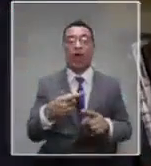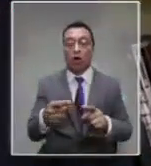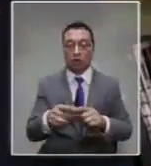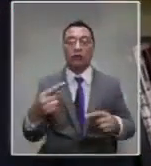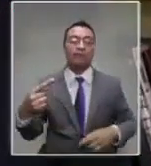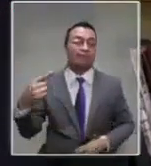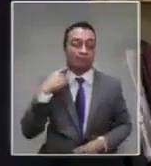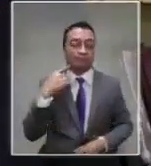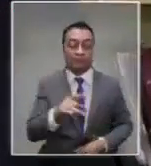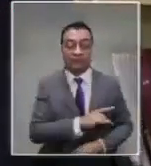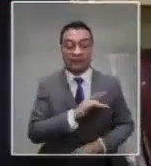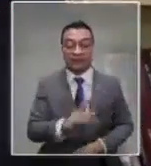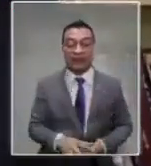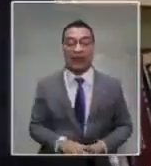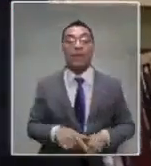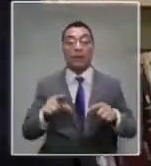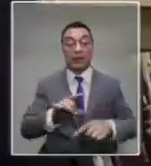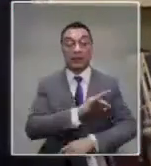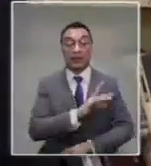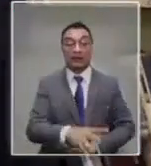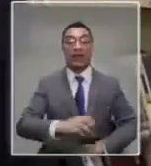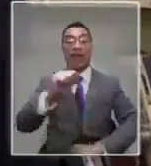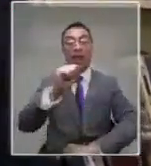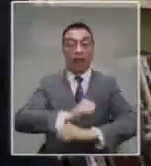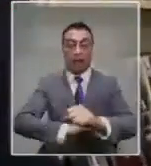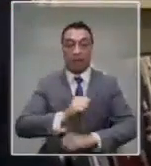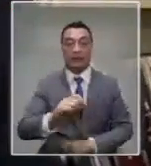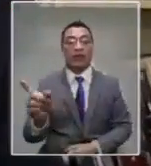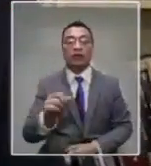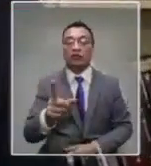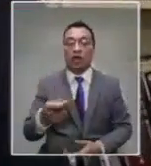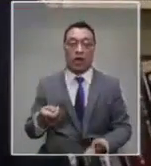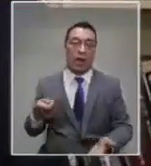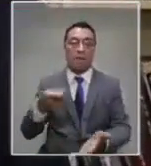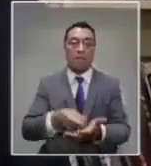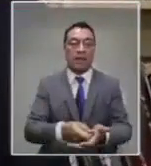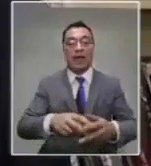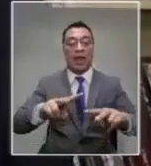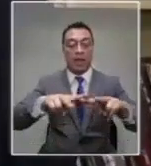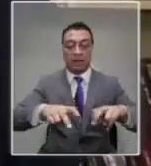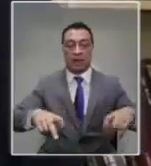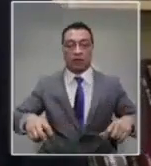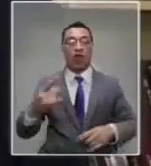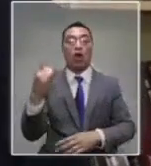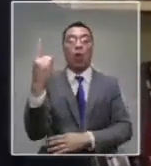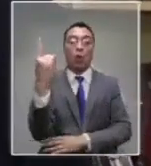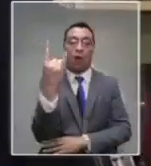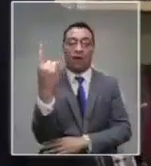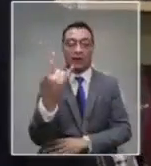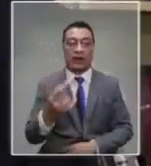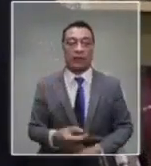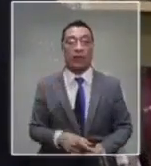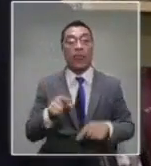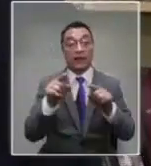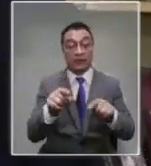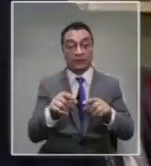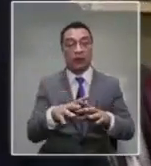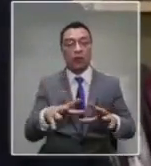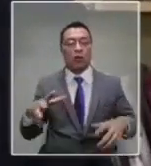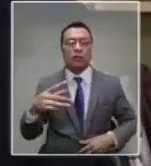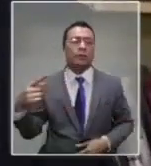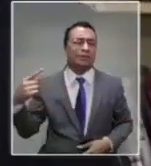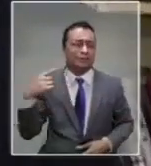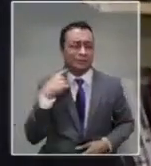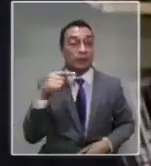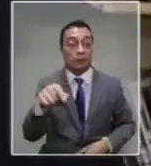gran déficit que tenemos en Chile. En Chile las empresas no invierten en investigación en las universidades. Ese es un